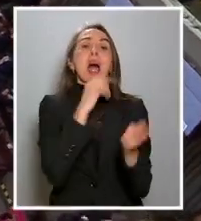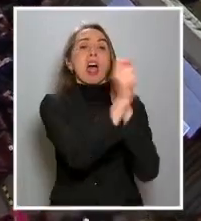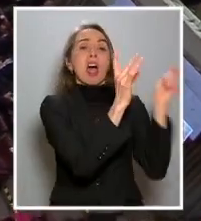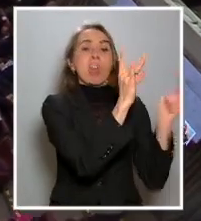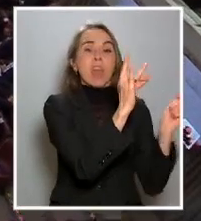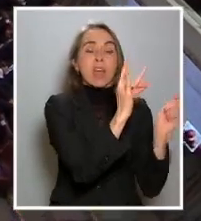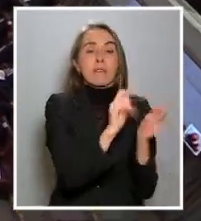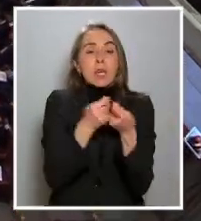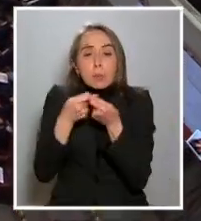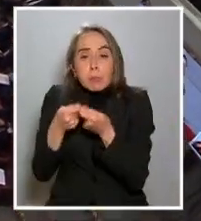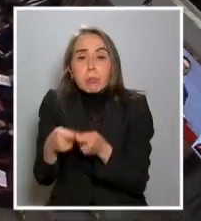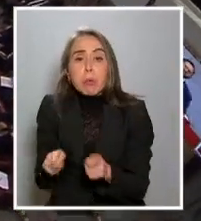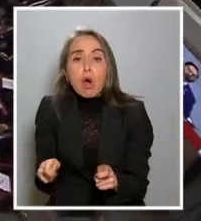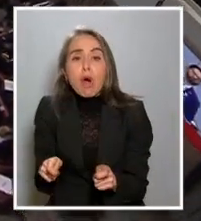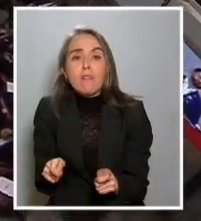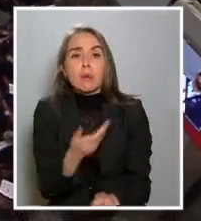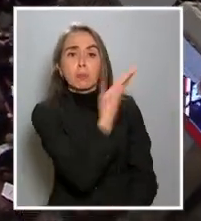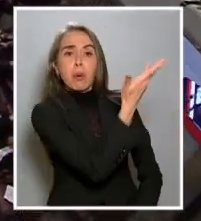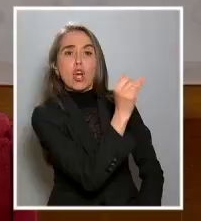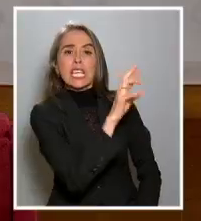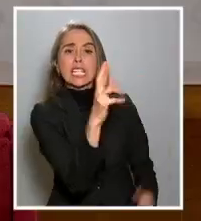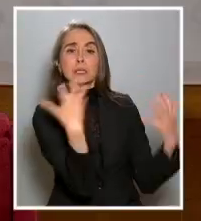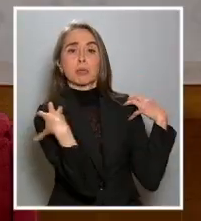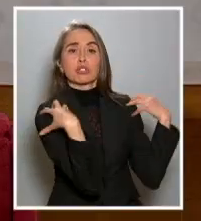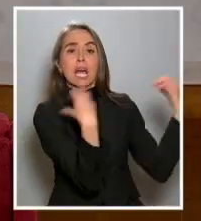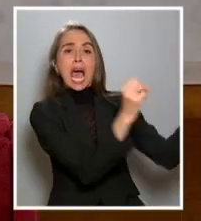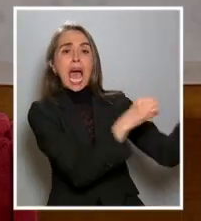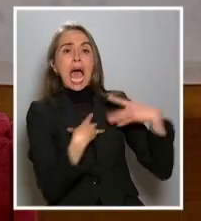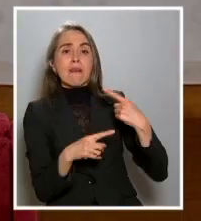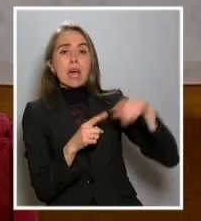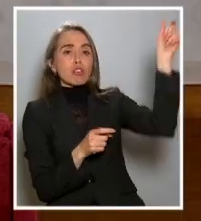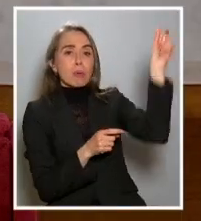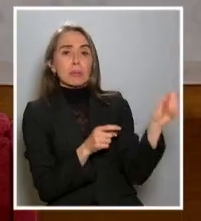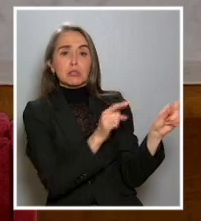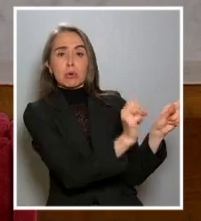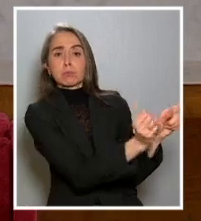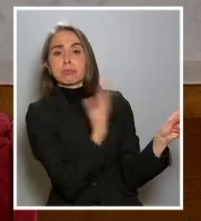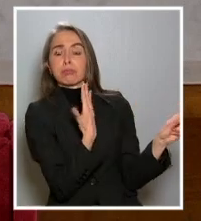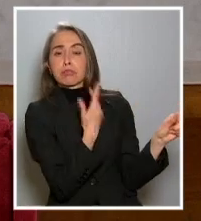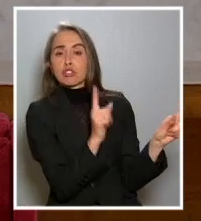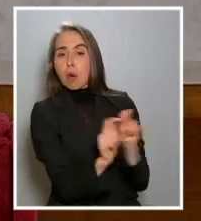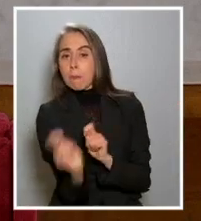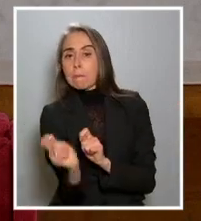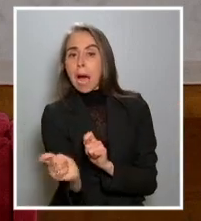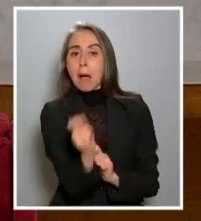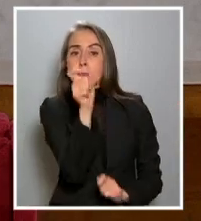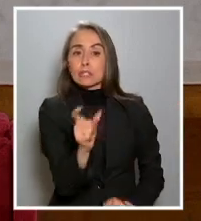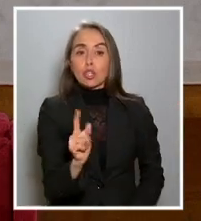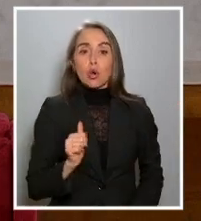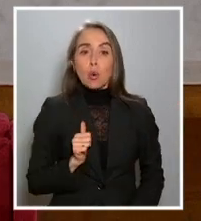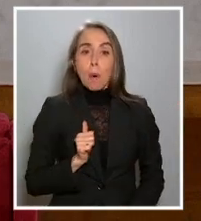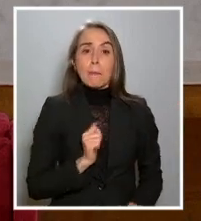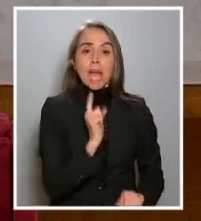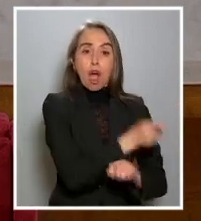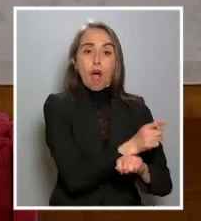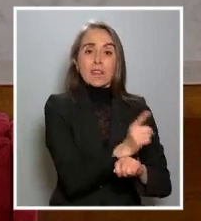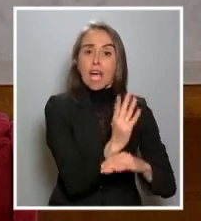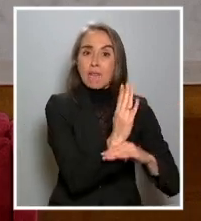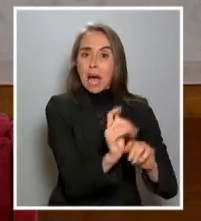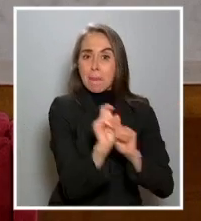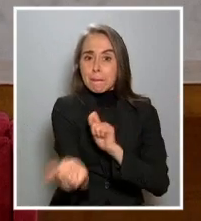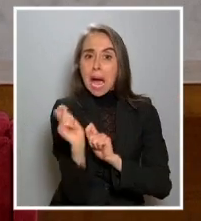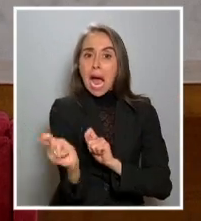y empobrecimiento por la irresponsabilidad y abandono de otros. Quienes incumplen estas obligaciones que son